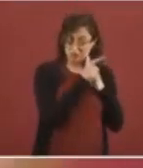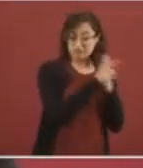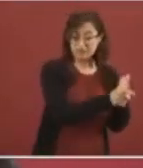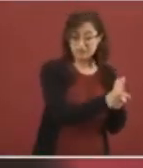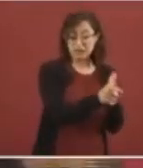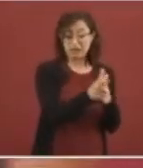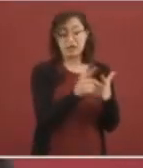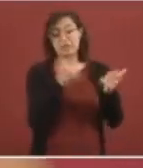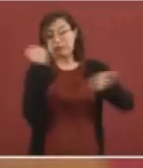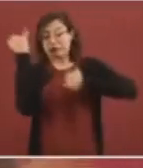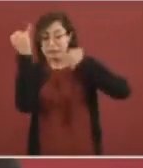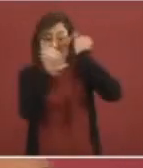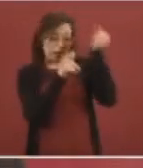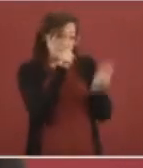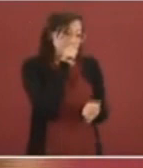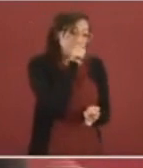matizado,